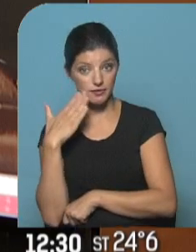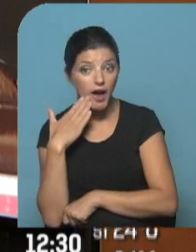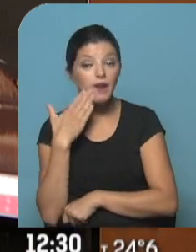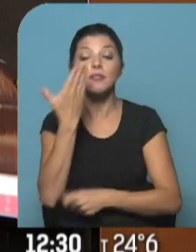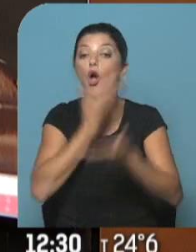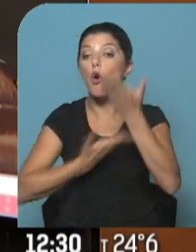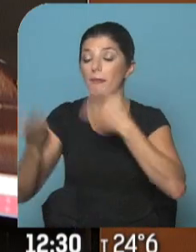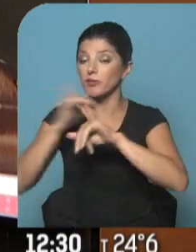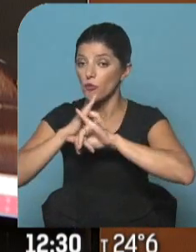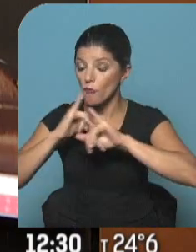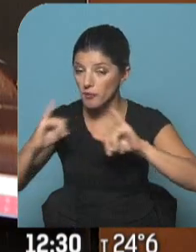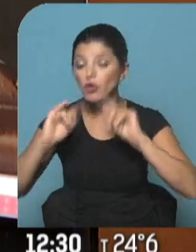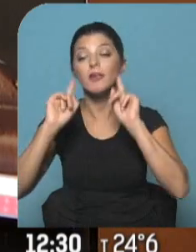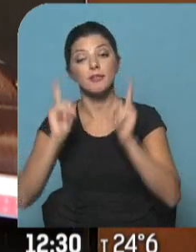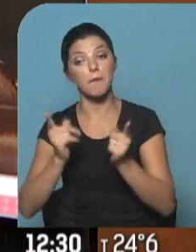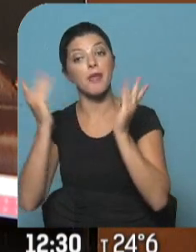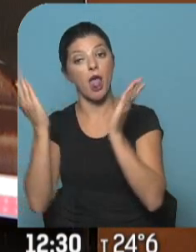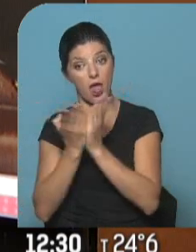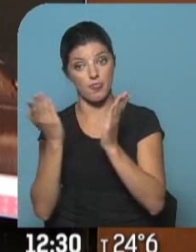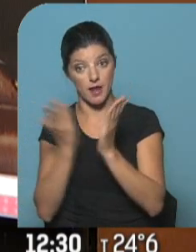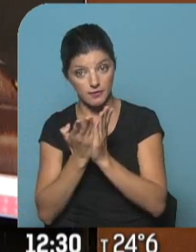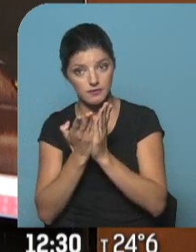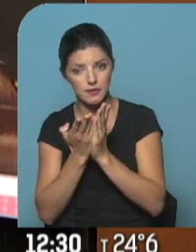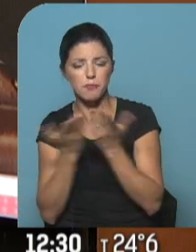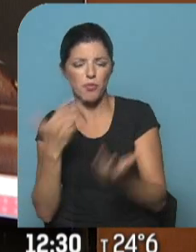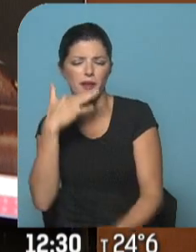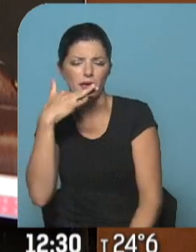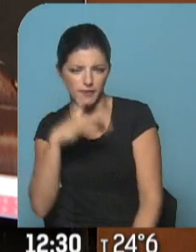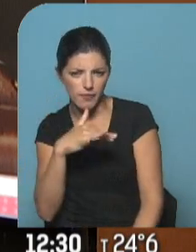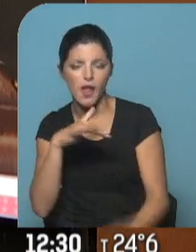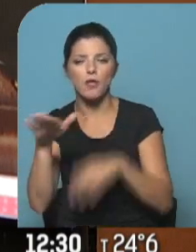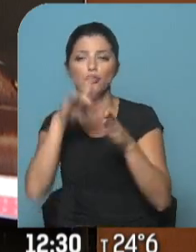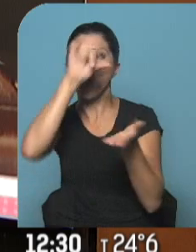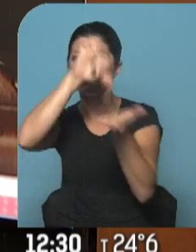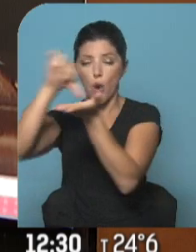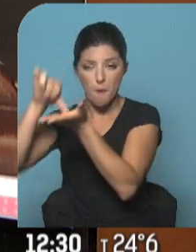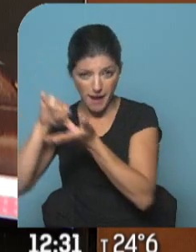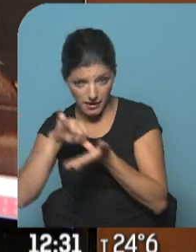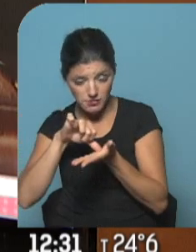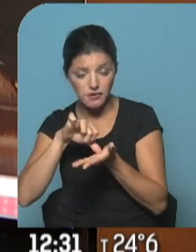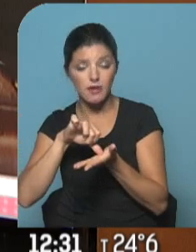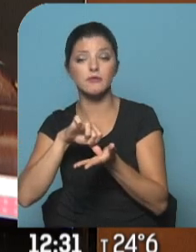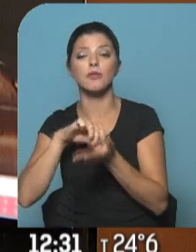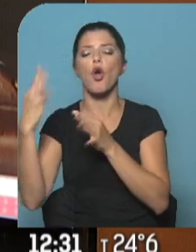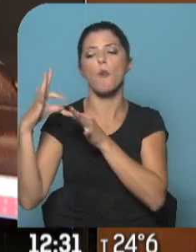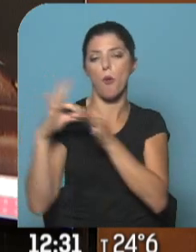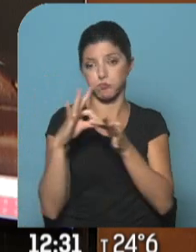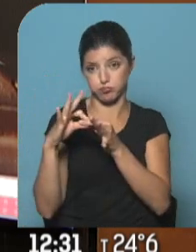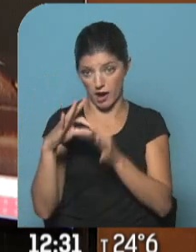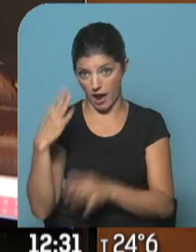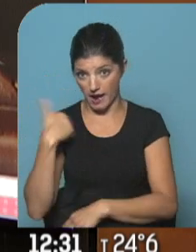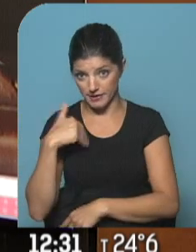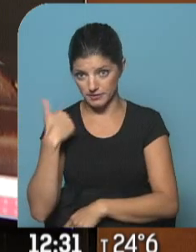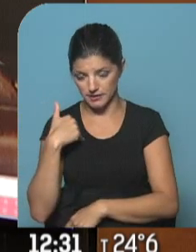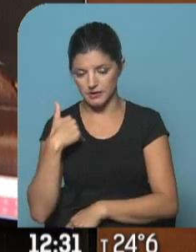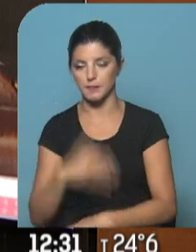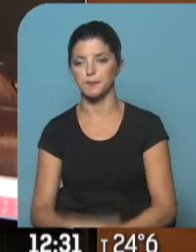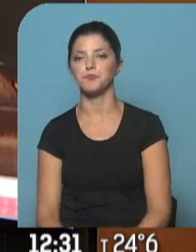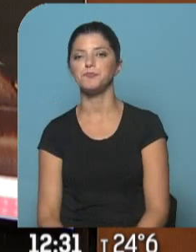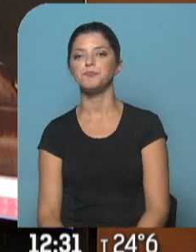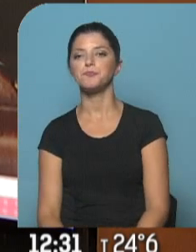y también el análisis de esas noticias para tratar de entender qué es lo que pasa por fuera de nuestras fronteras y cuánto de todo eso tiene que ver con